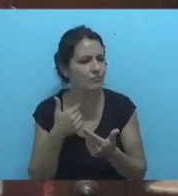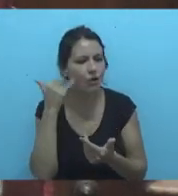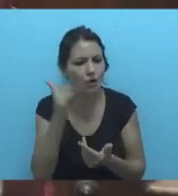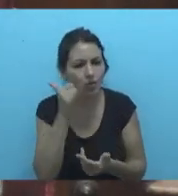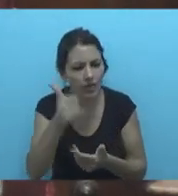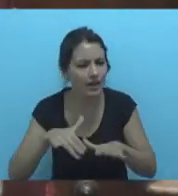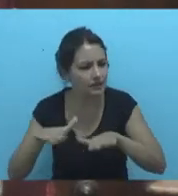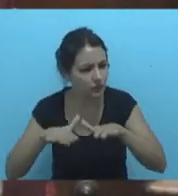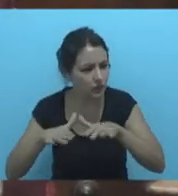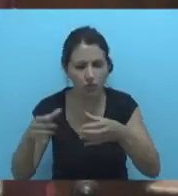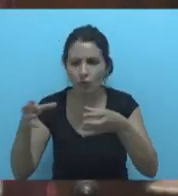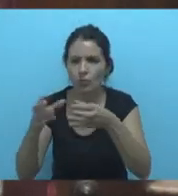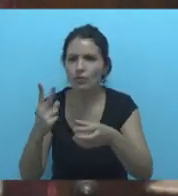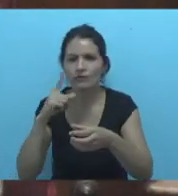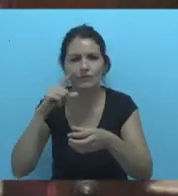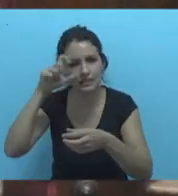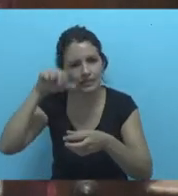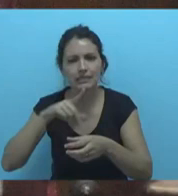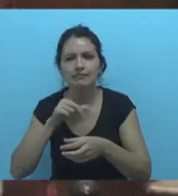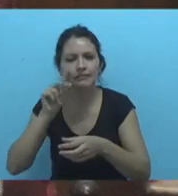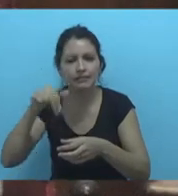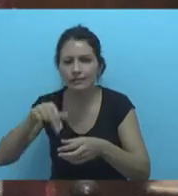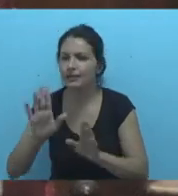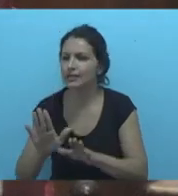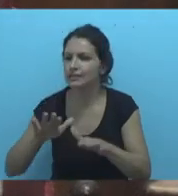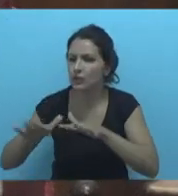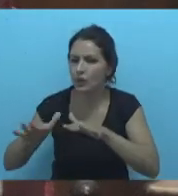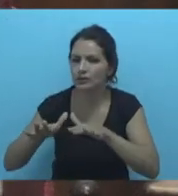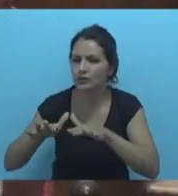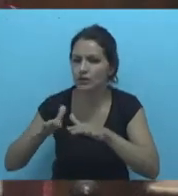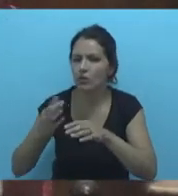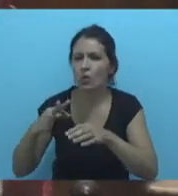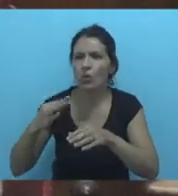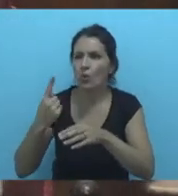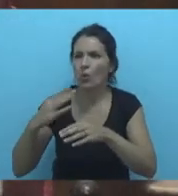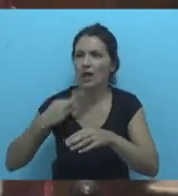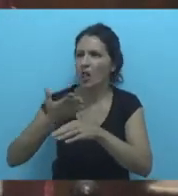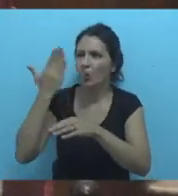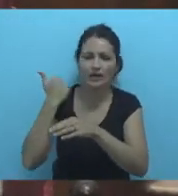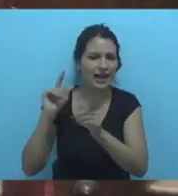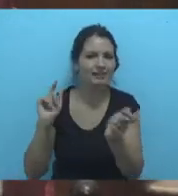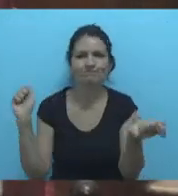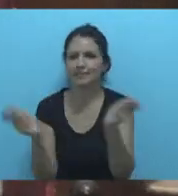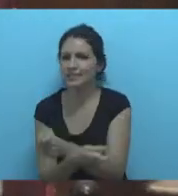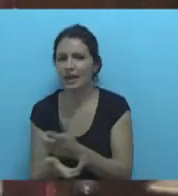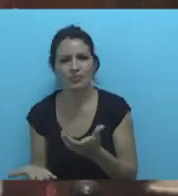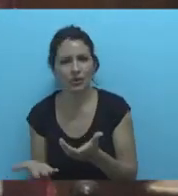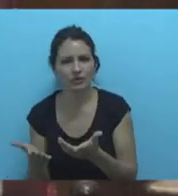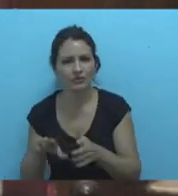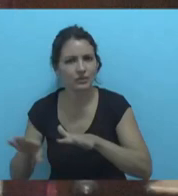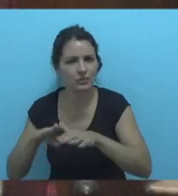situación de Vicentín es absolutamente distinta a la situación que se planteó hace un año atrás, o un poco más de tiempo, donde